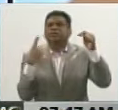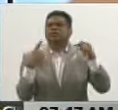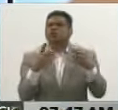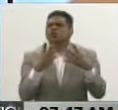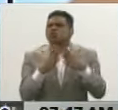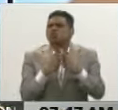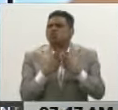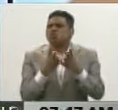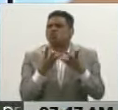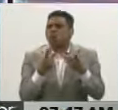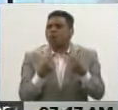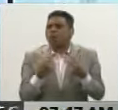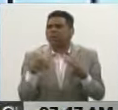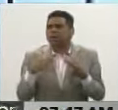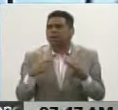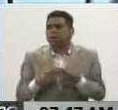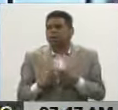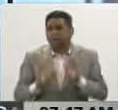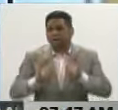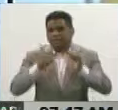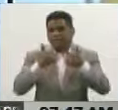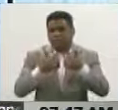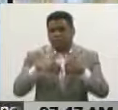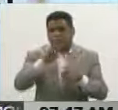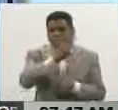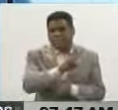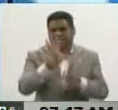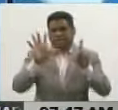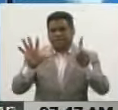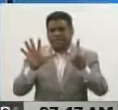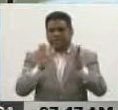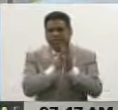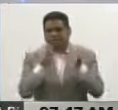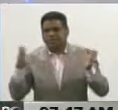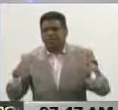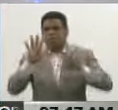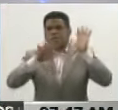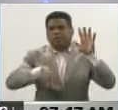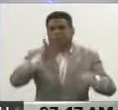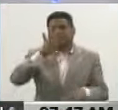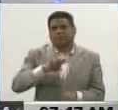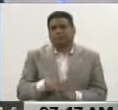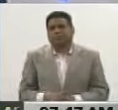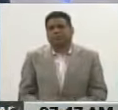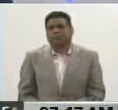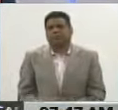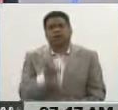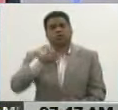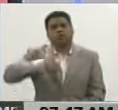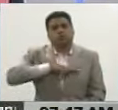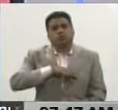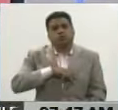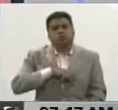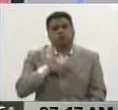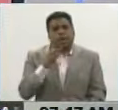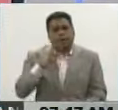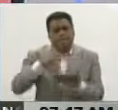con este inicio de clase el 26 y no el 15 como estaba establecido. Bueno, nosotros estamos programando en